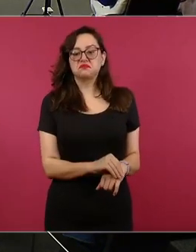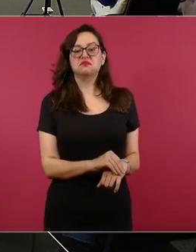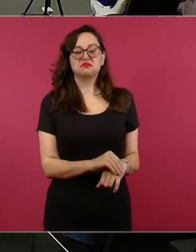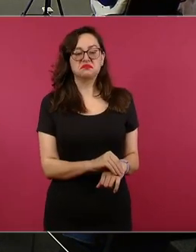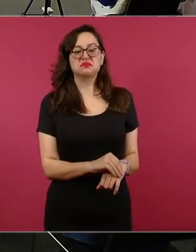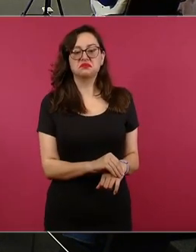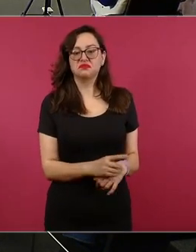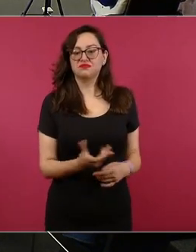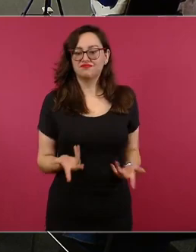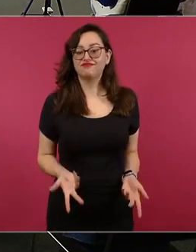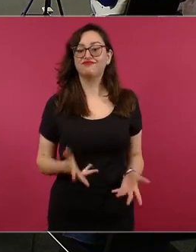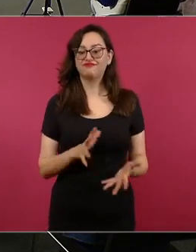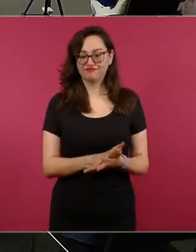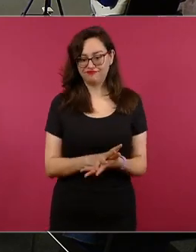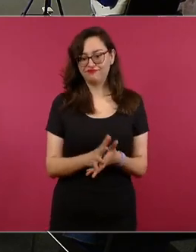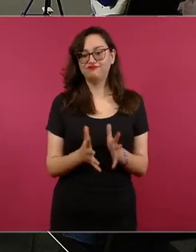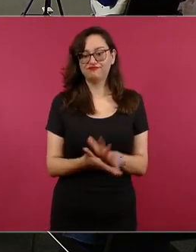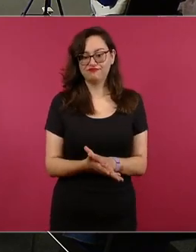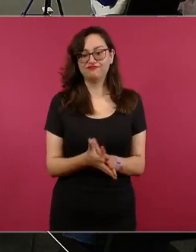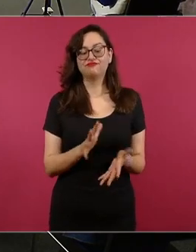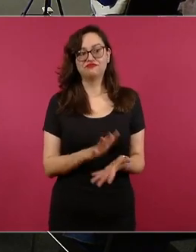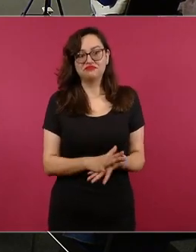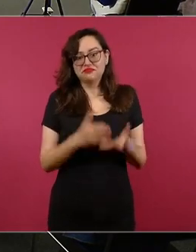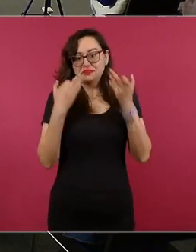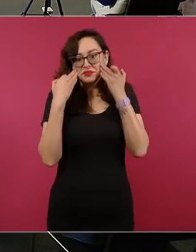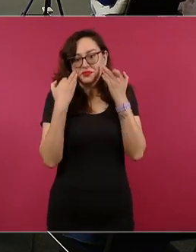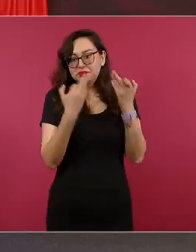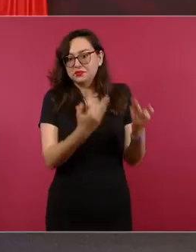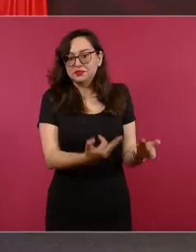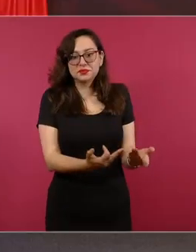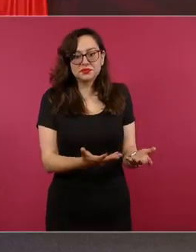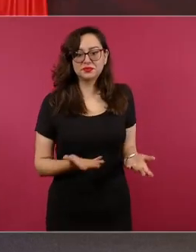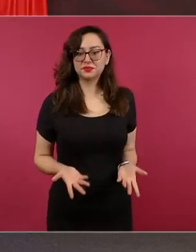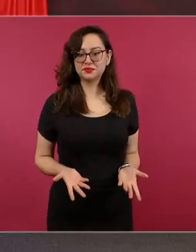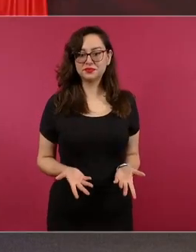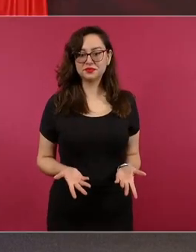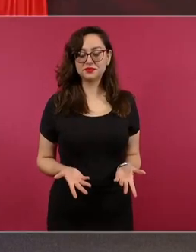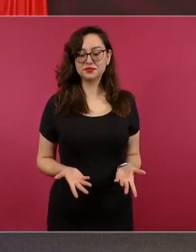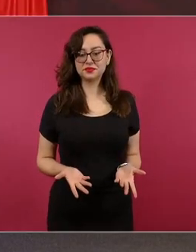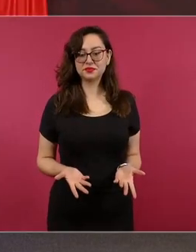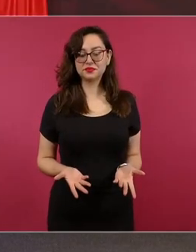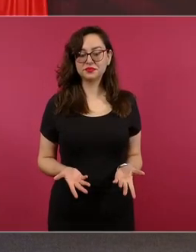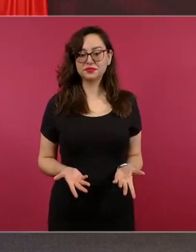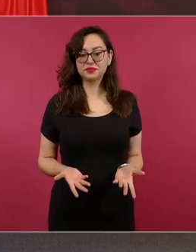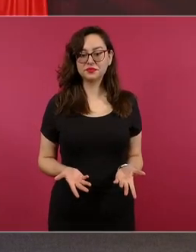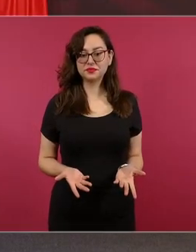eran lo mismo,